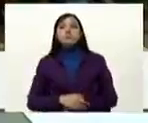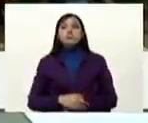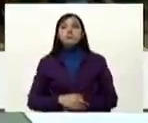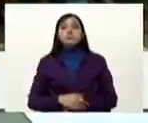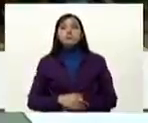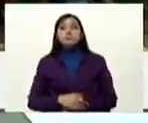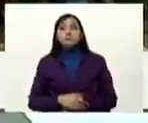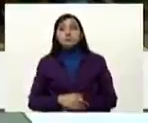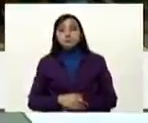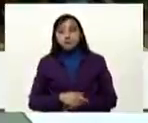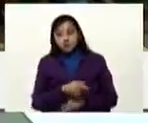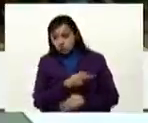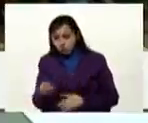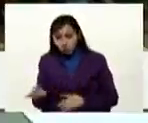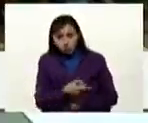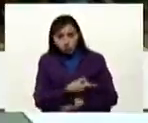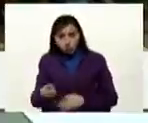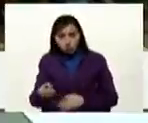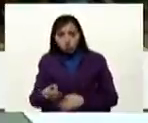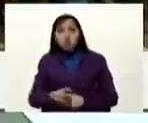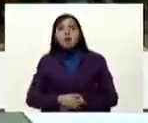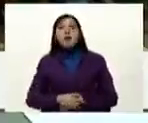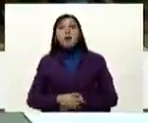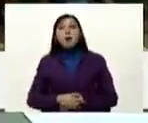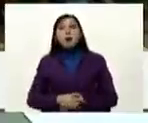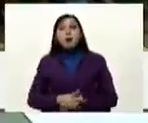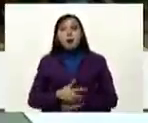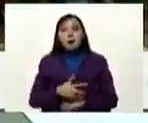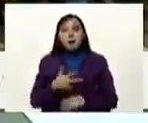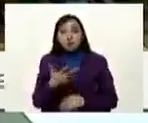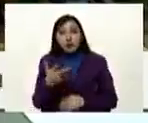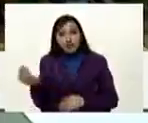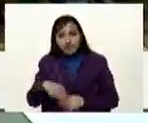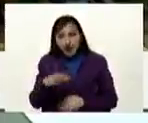Esas cuatro entidades federales, 3 estados más la capital,